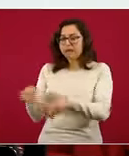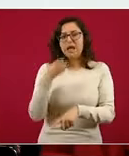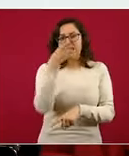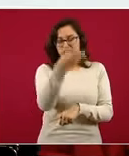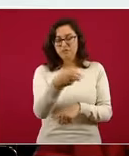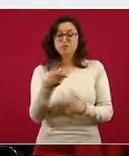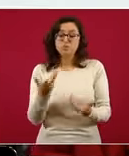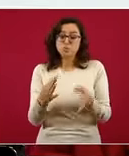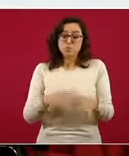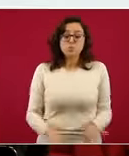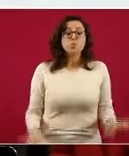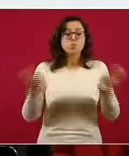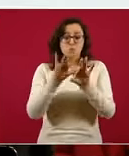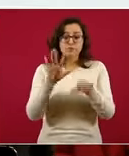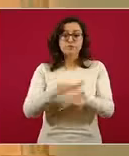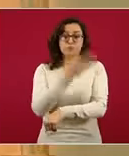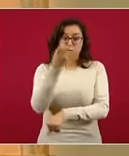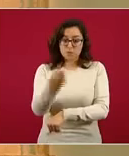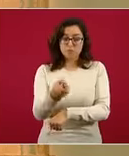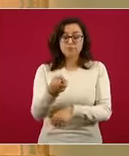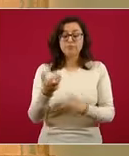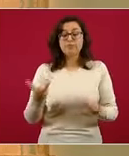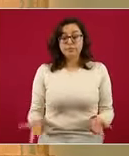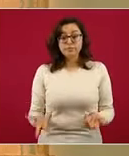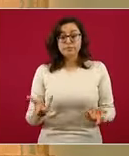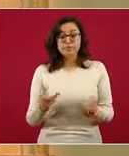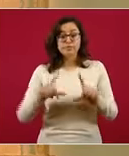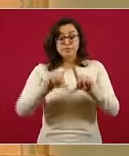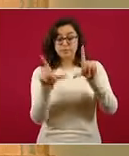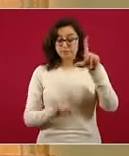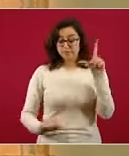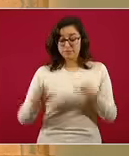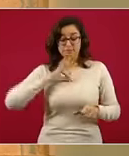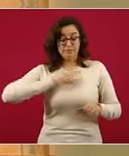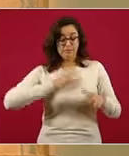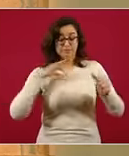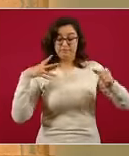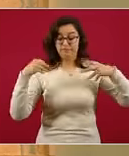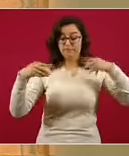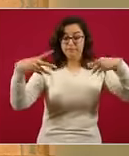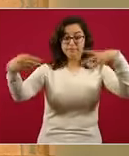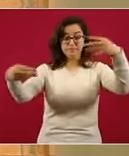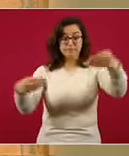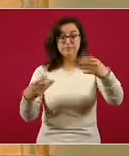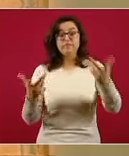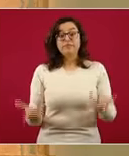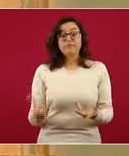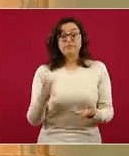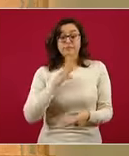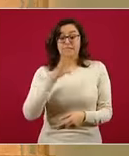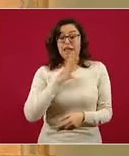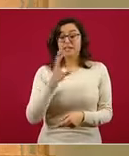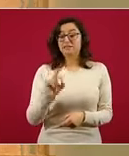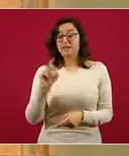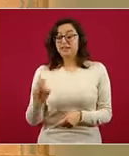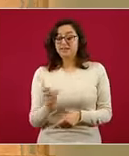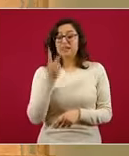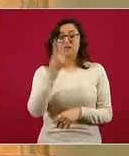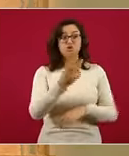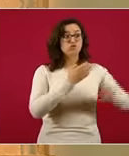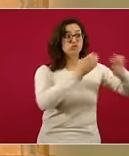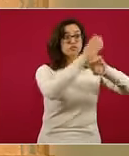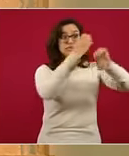y lo seguiremos diciendo, la epidemia nacional tiene al menos 32 epidemias locales,